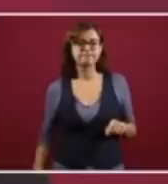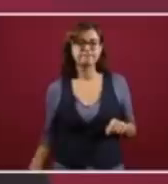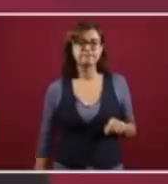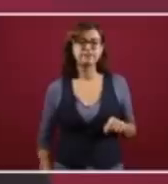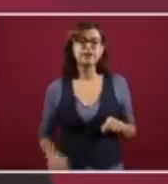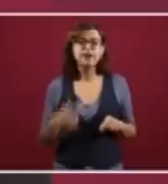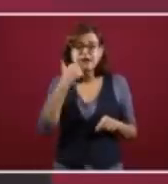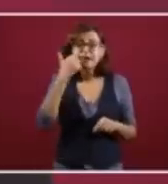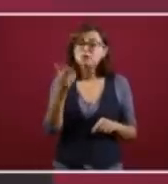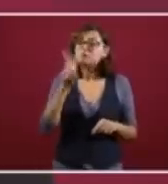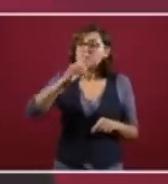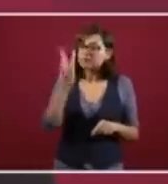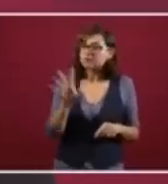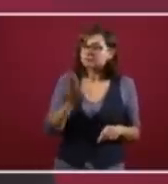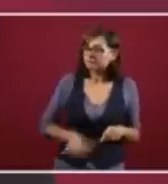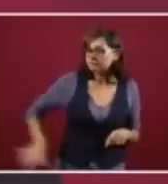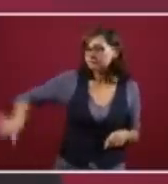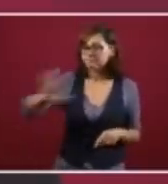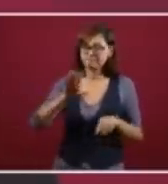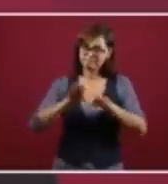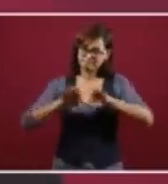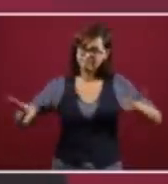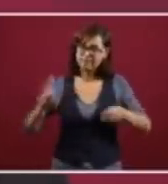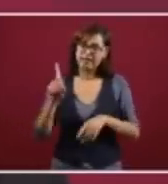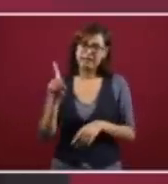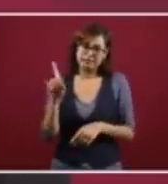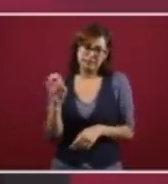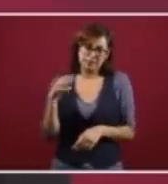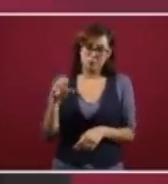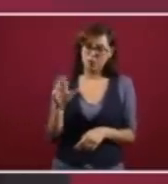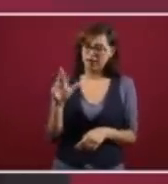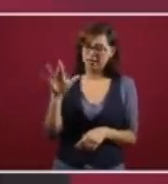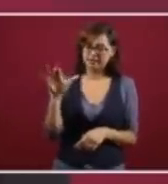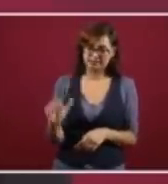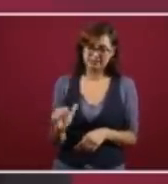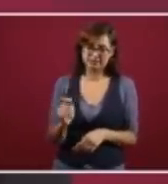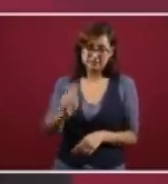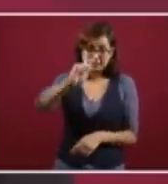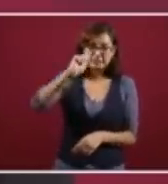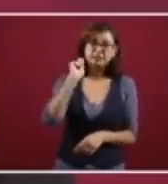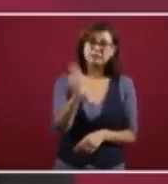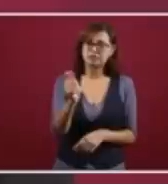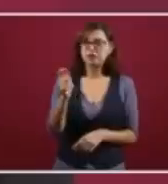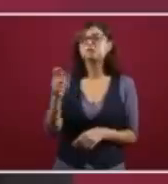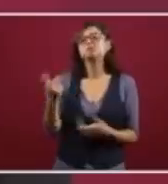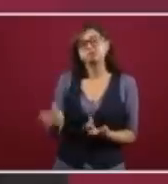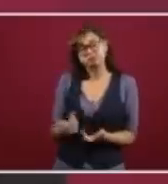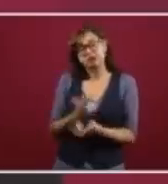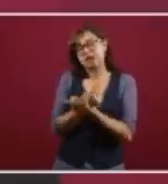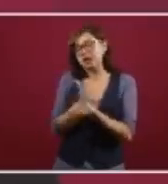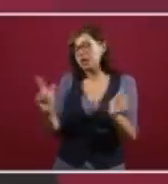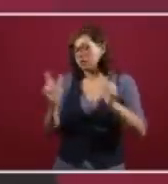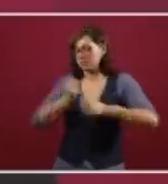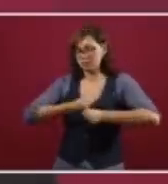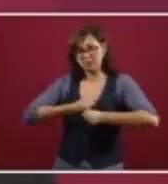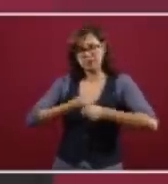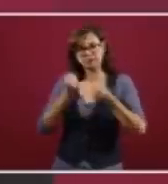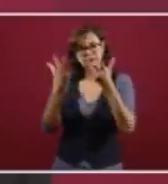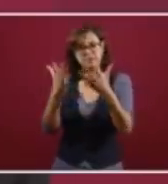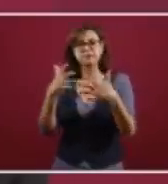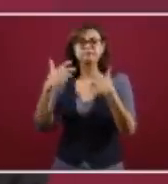democracia, y esto implica pues garantizar el derecho de manifestación,